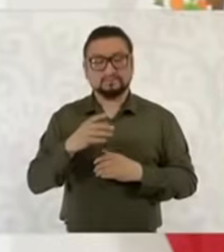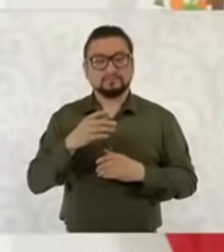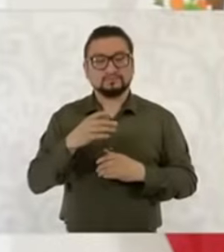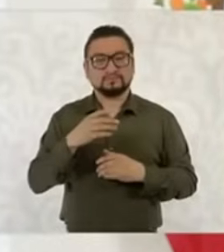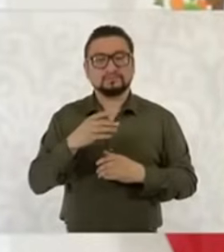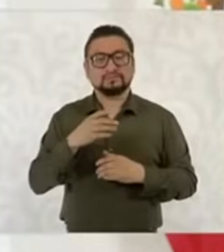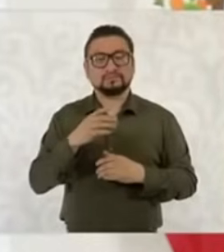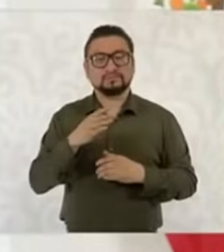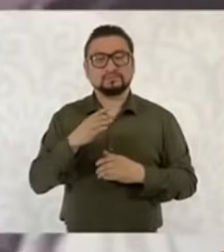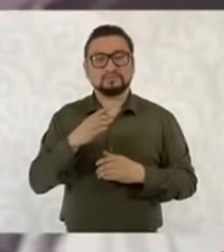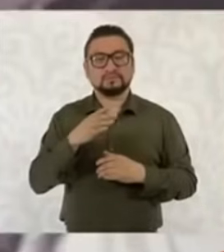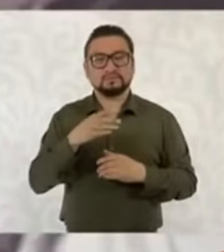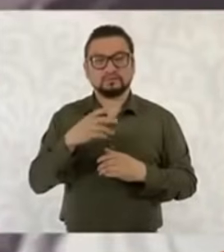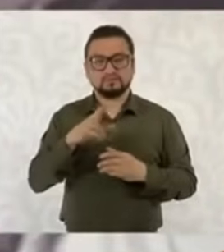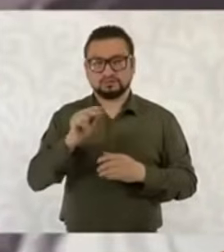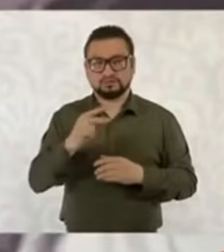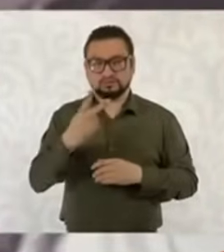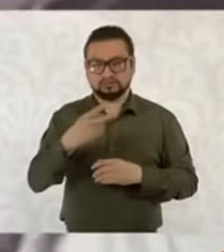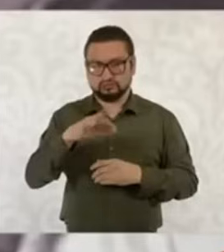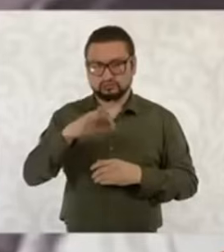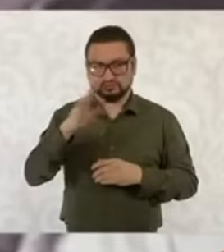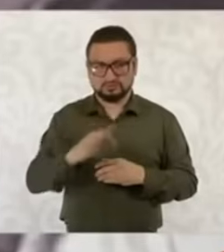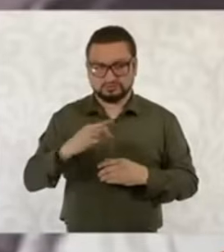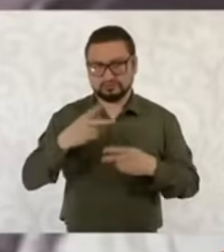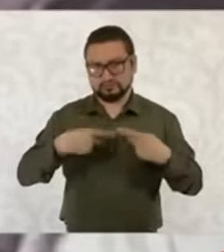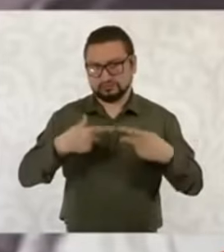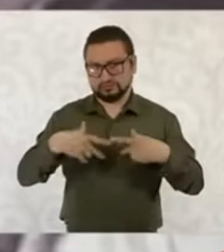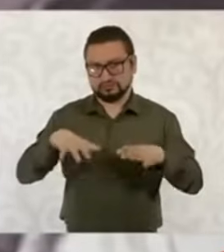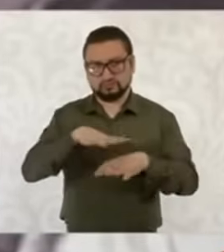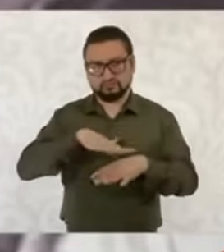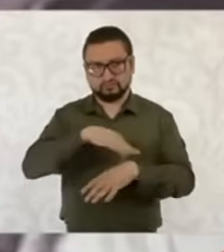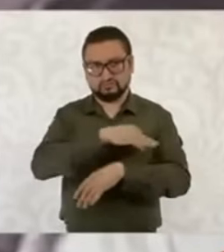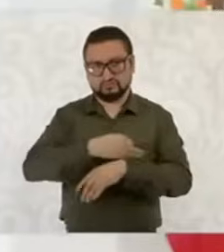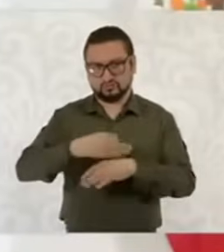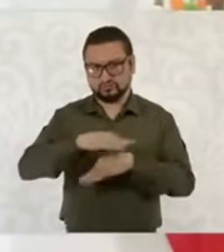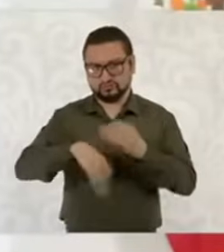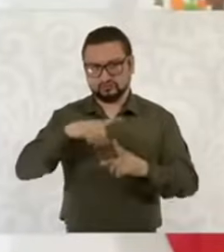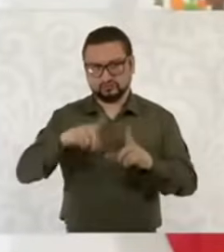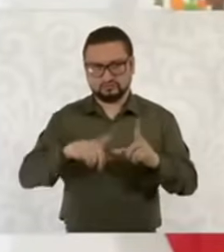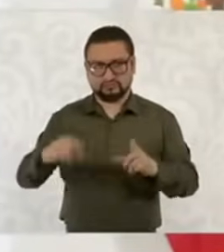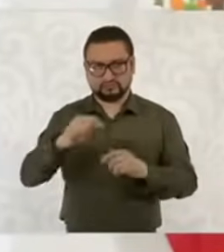al 82% de las familias de nuestro país, ¿no? Este es